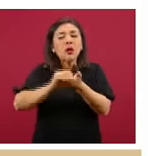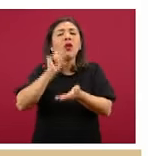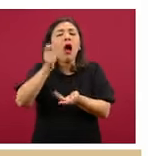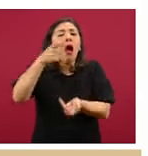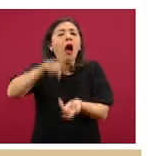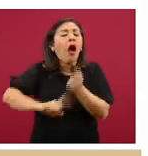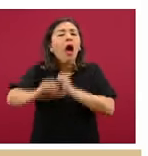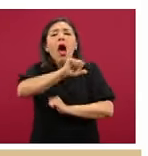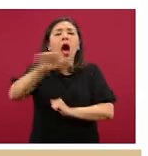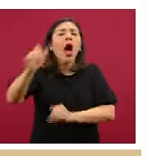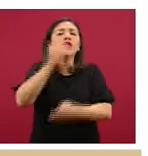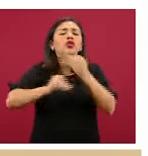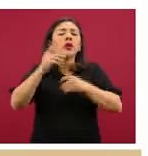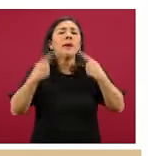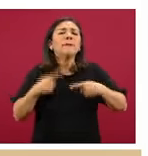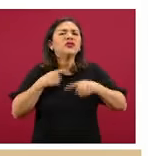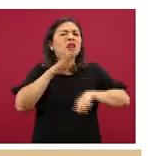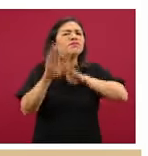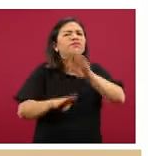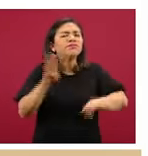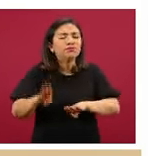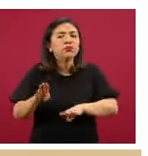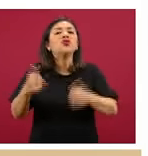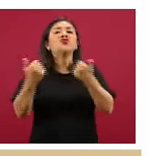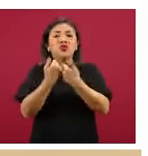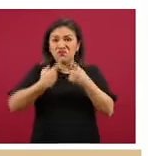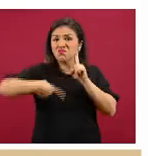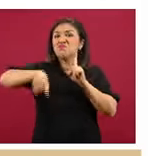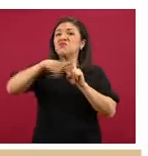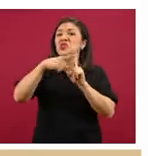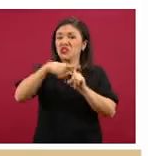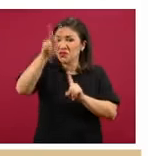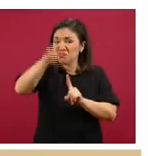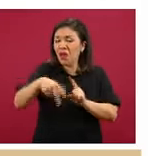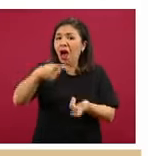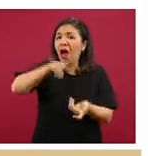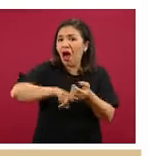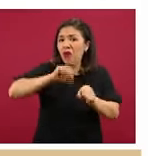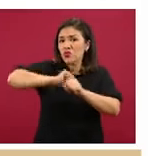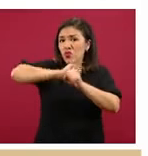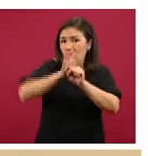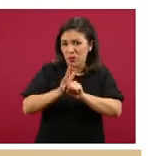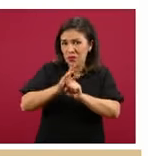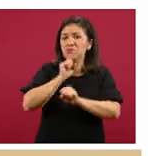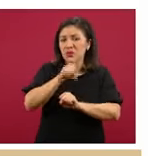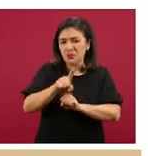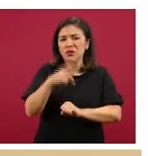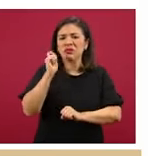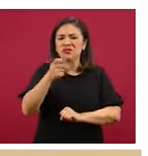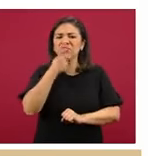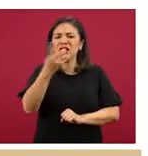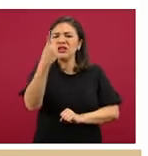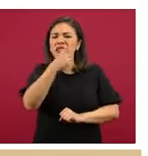se clasifican en aquellas defunciones confirmadas, que también tenemos, es el mismo número que ya habíamos expresado,